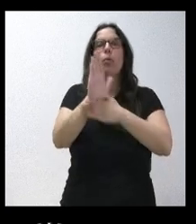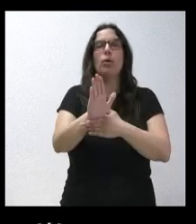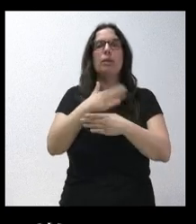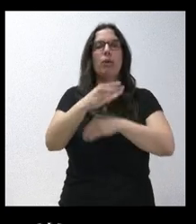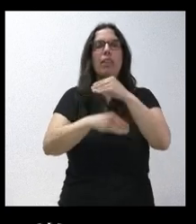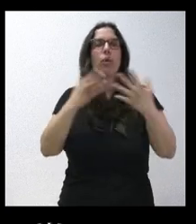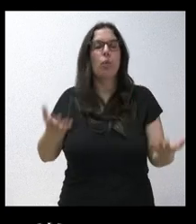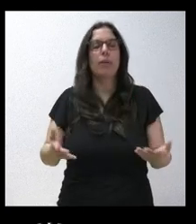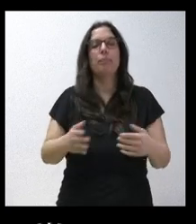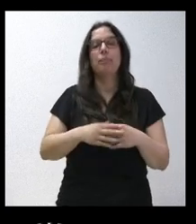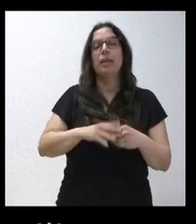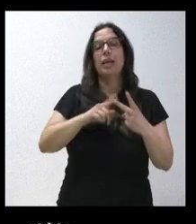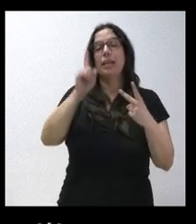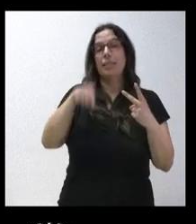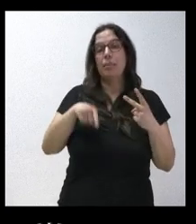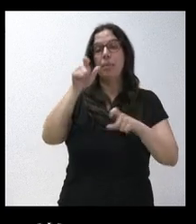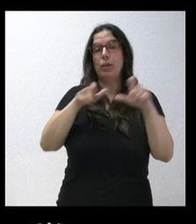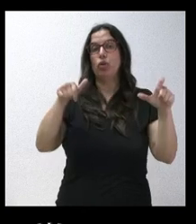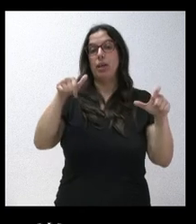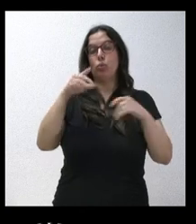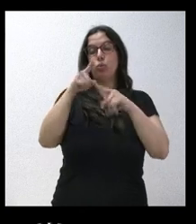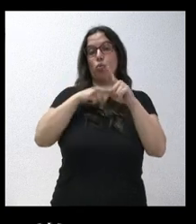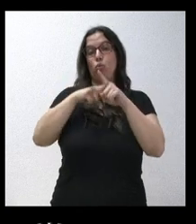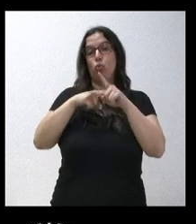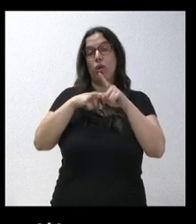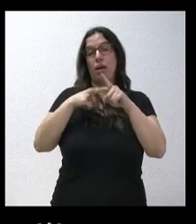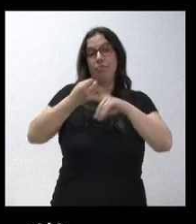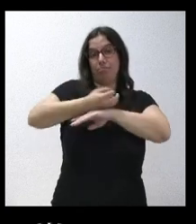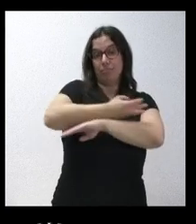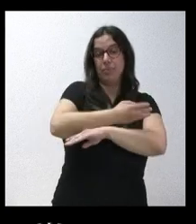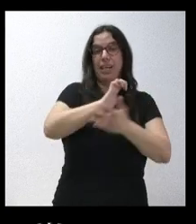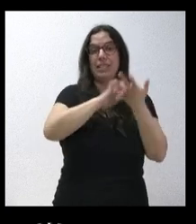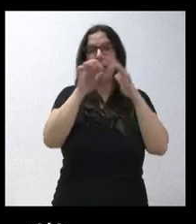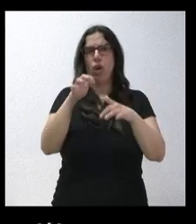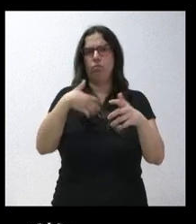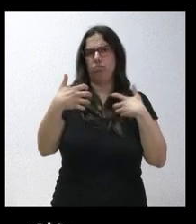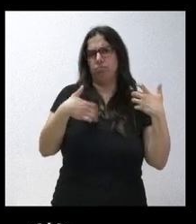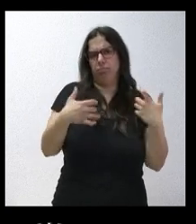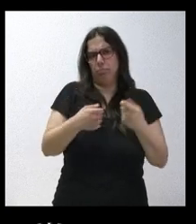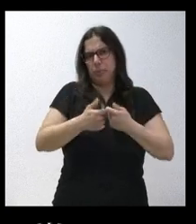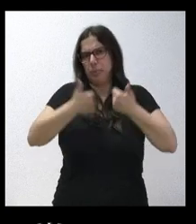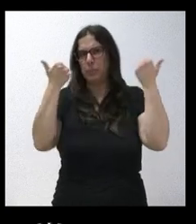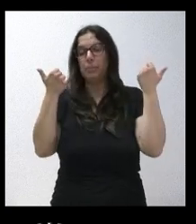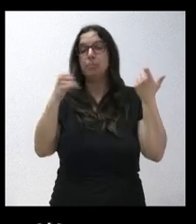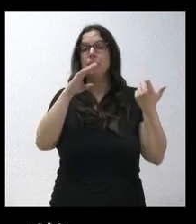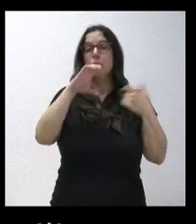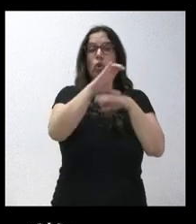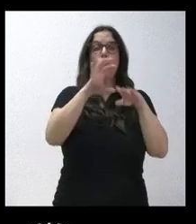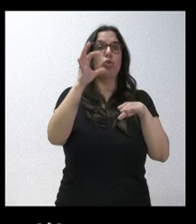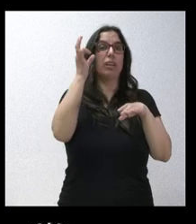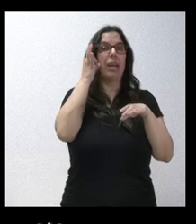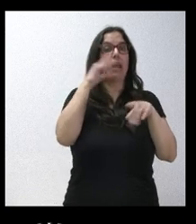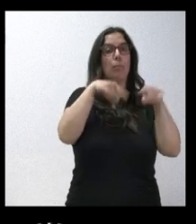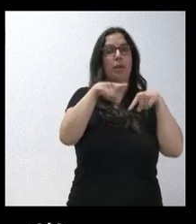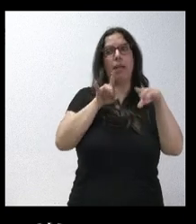otro lado la indignación de los usuarios de Ren Castilla y León No para de crecer como ya comentábamos hace unos días la consejera de movilidad Envía una carta